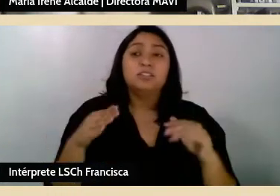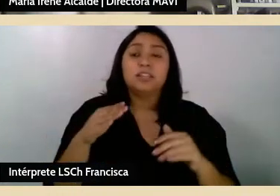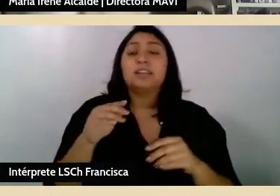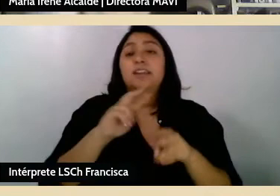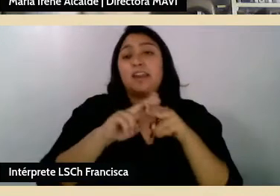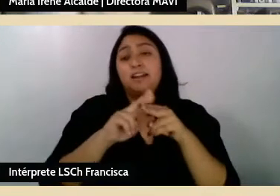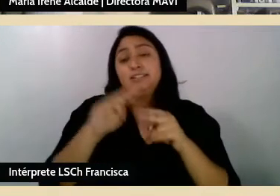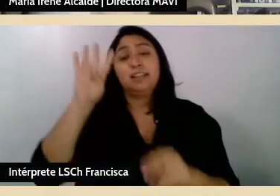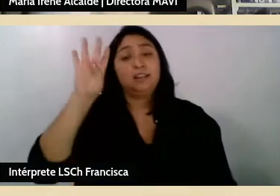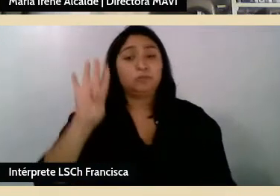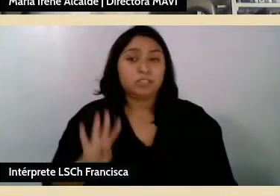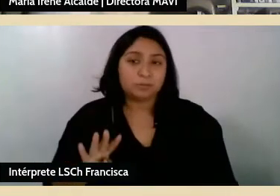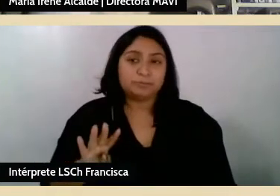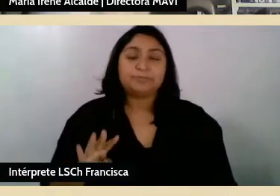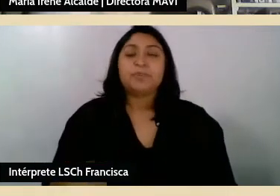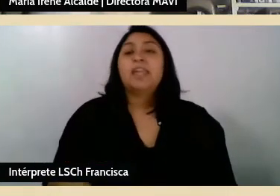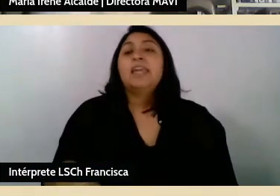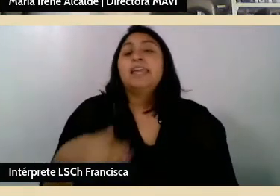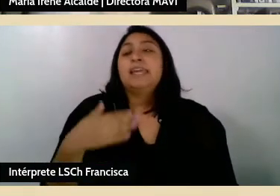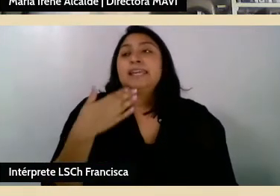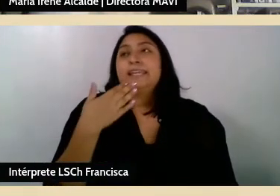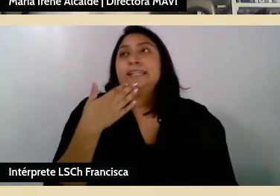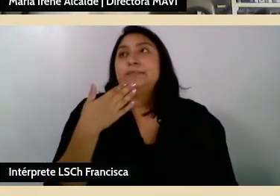las acciones que hace el museo.